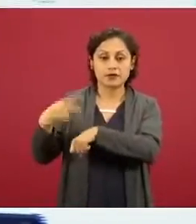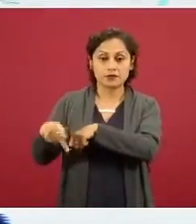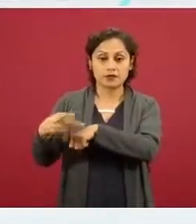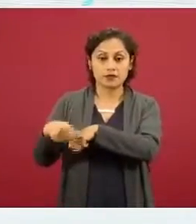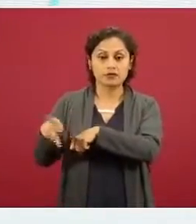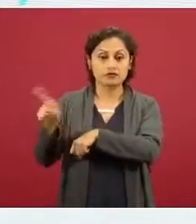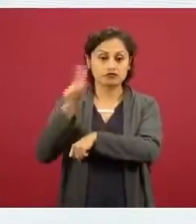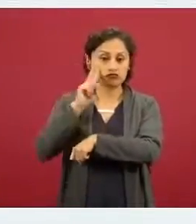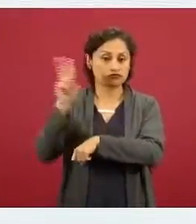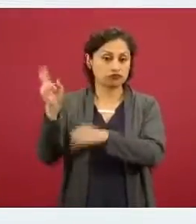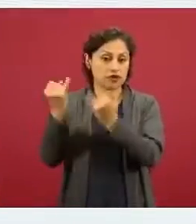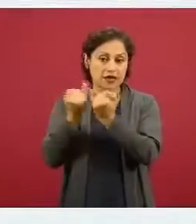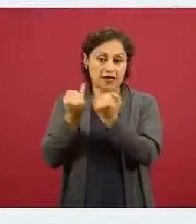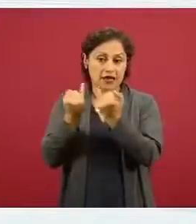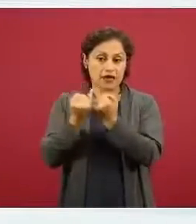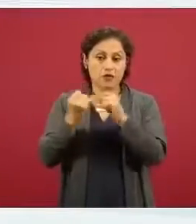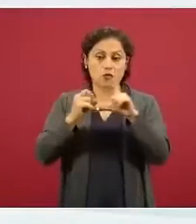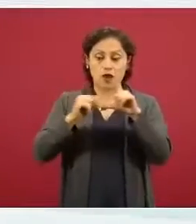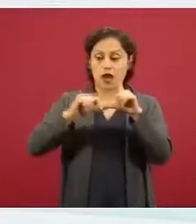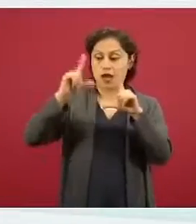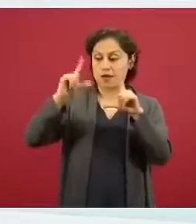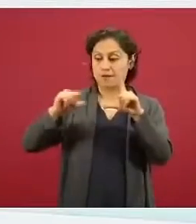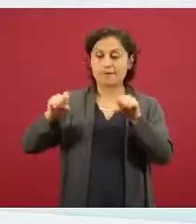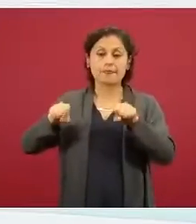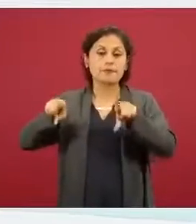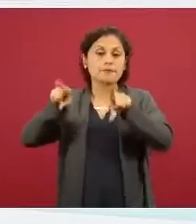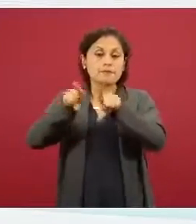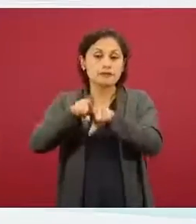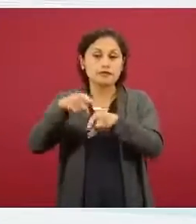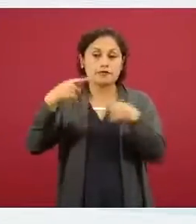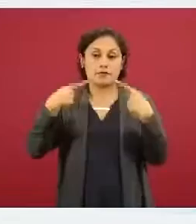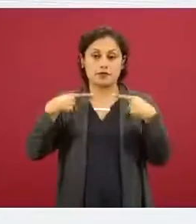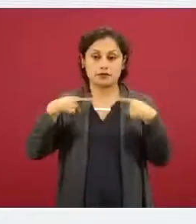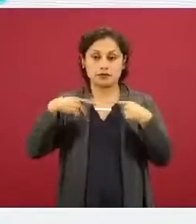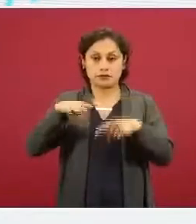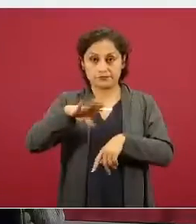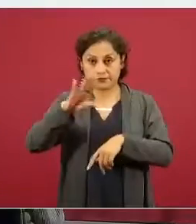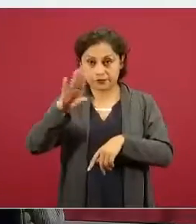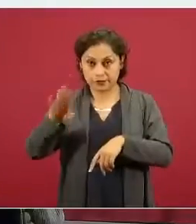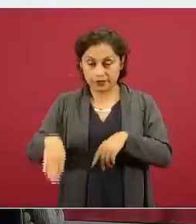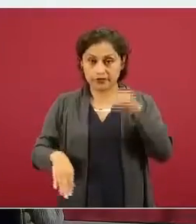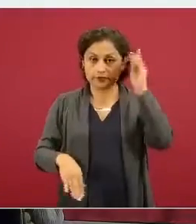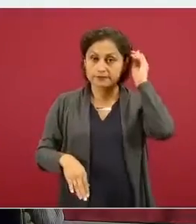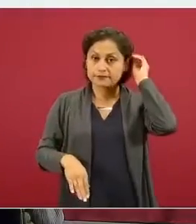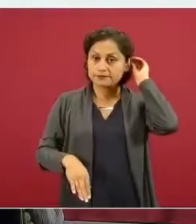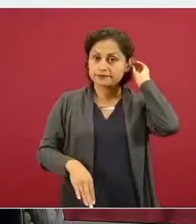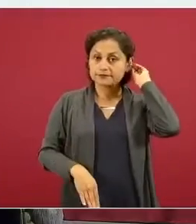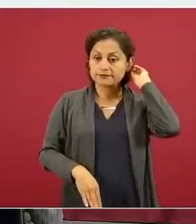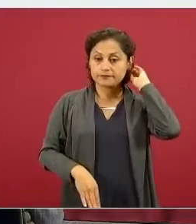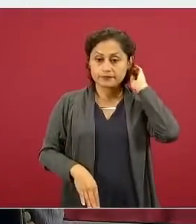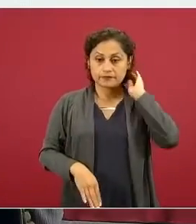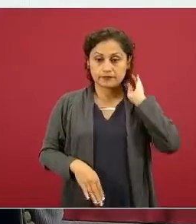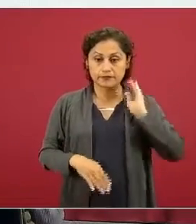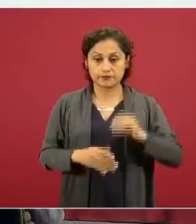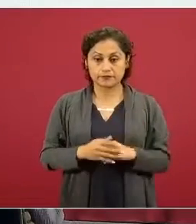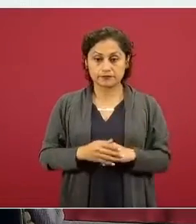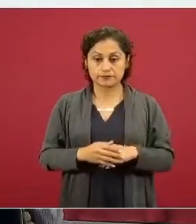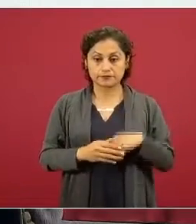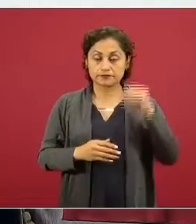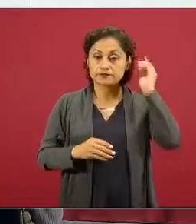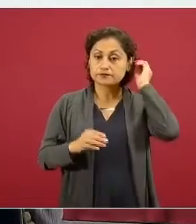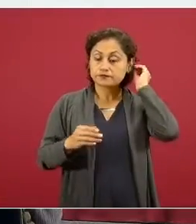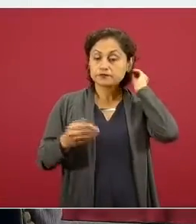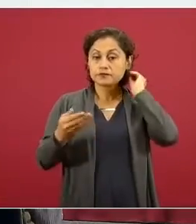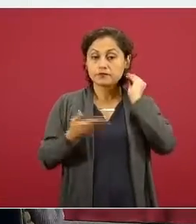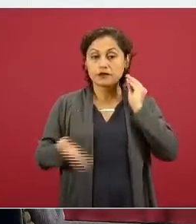misma, casi una imagen en espejo, con la disminución de las muertes de funciones de cada semana,